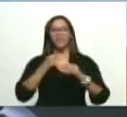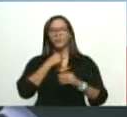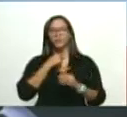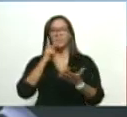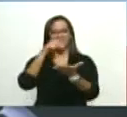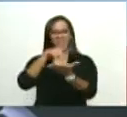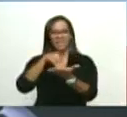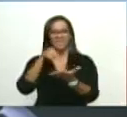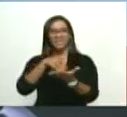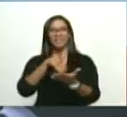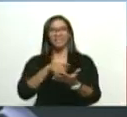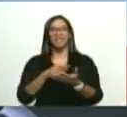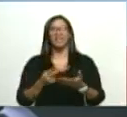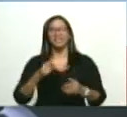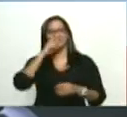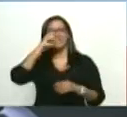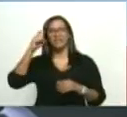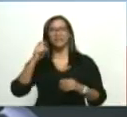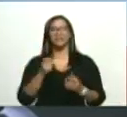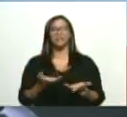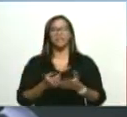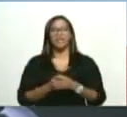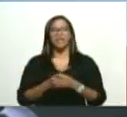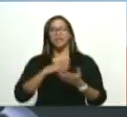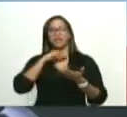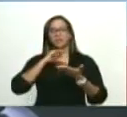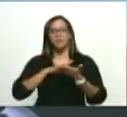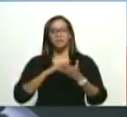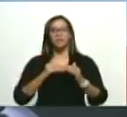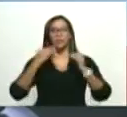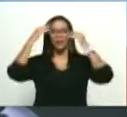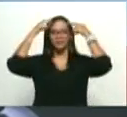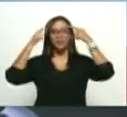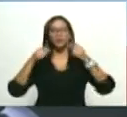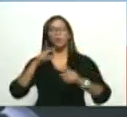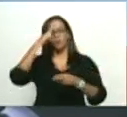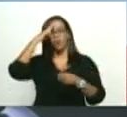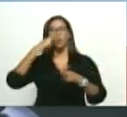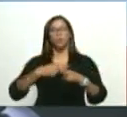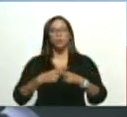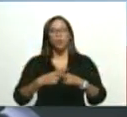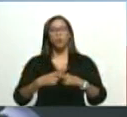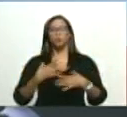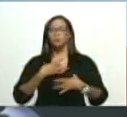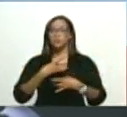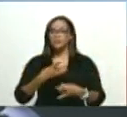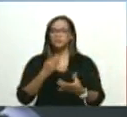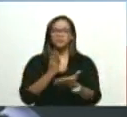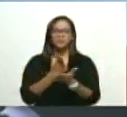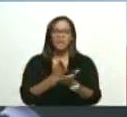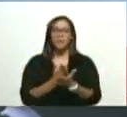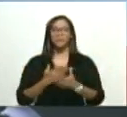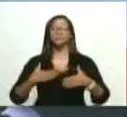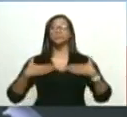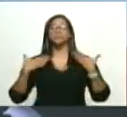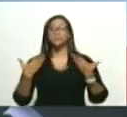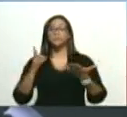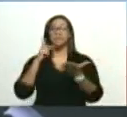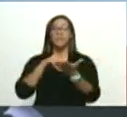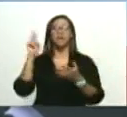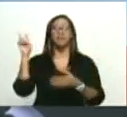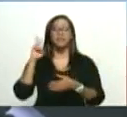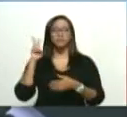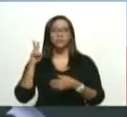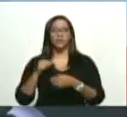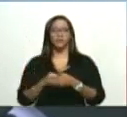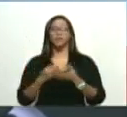en este momento de conmemoración de la siembra del comandante. Es un gran honor, un gran placer, y siempre es una inspiración venir a Venezuela,